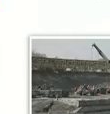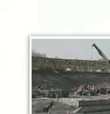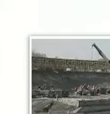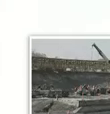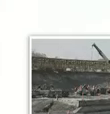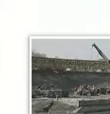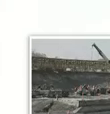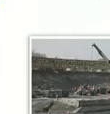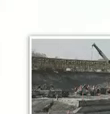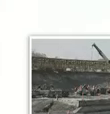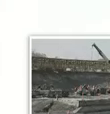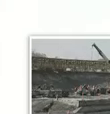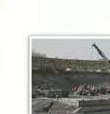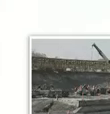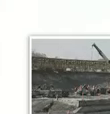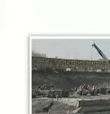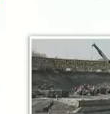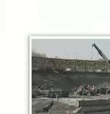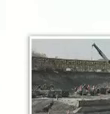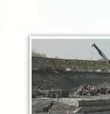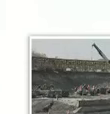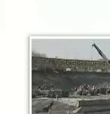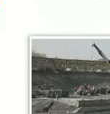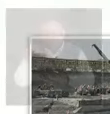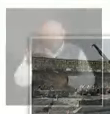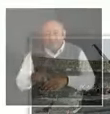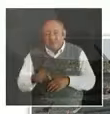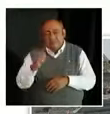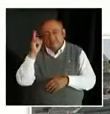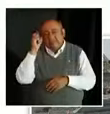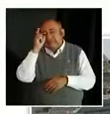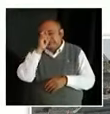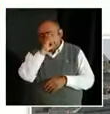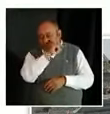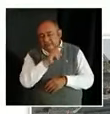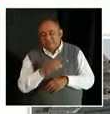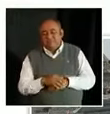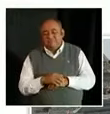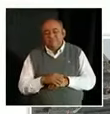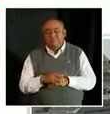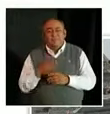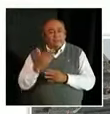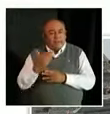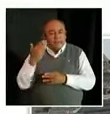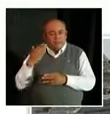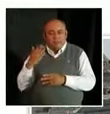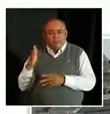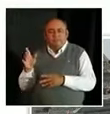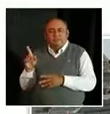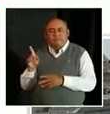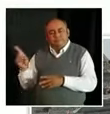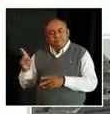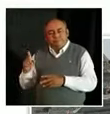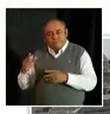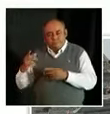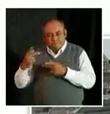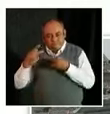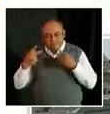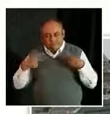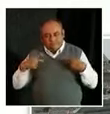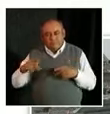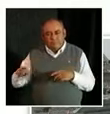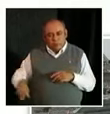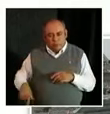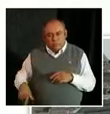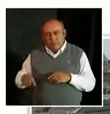tierra fue muy compleja. La administración anterior dejó gran